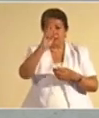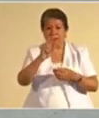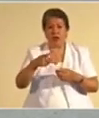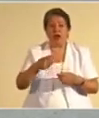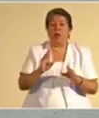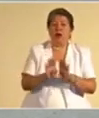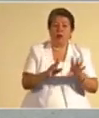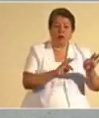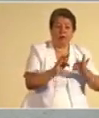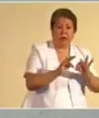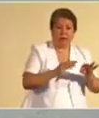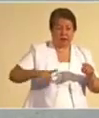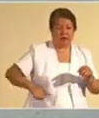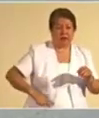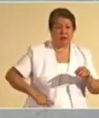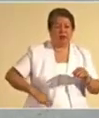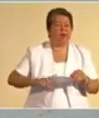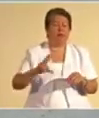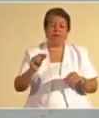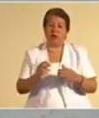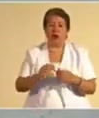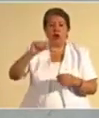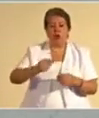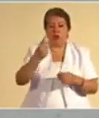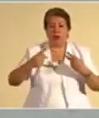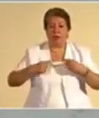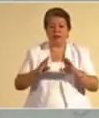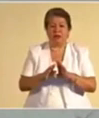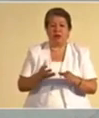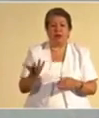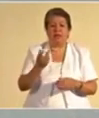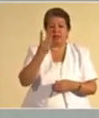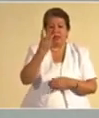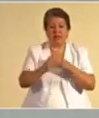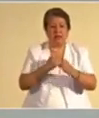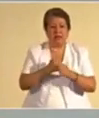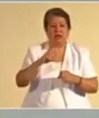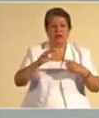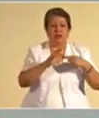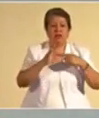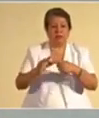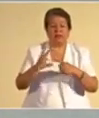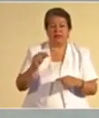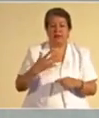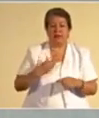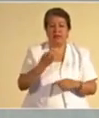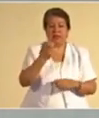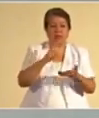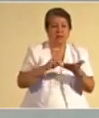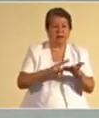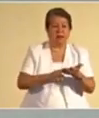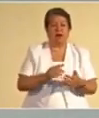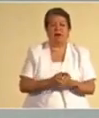públicos dejaron mucho que desear. Hoy, una persona como hace 3 años no se presenta, no tiene ese valor, ¿sí?,